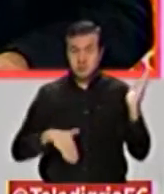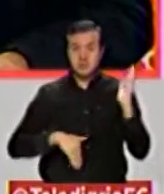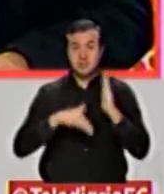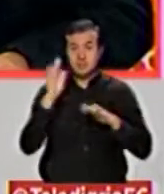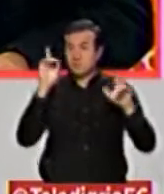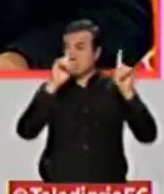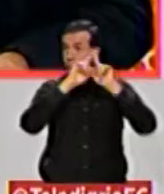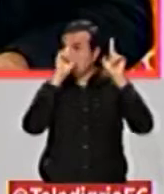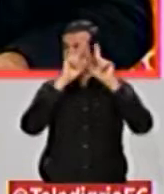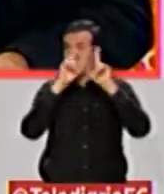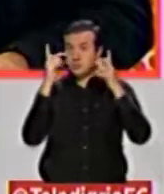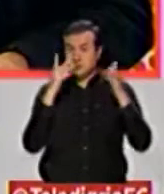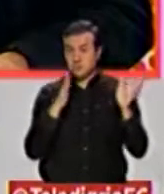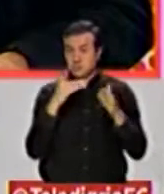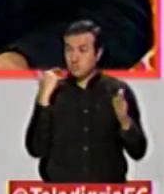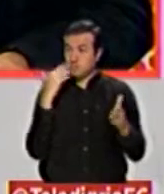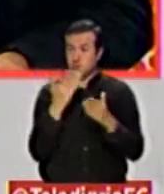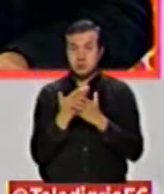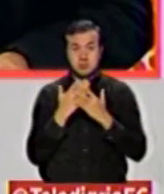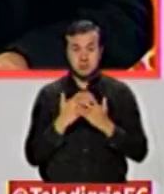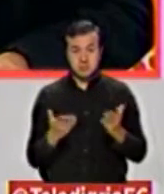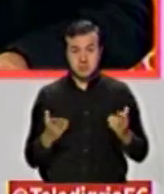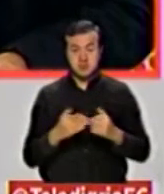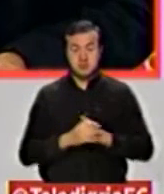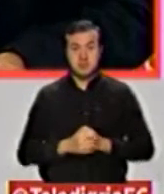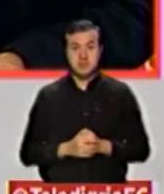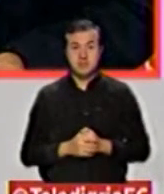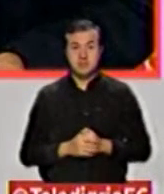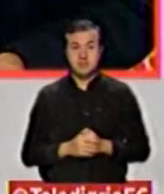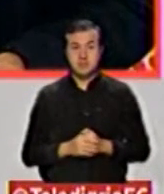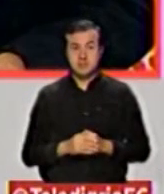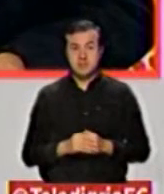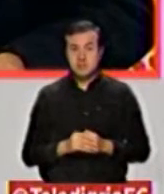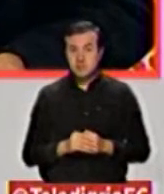empresas han creado en el último tiempo?